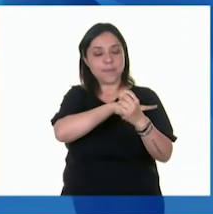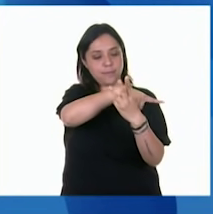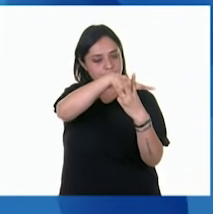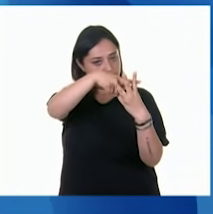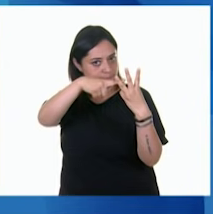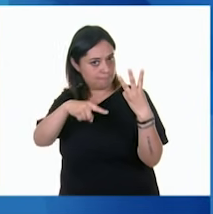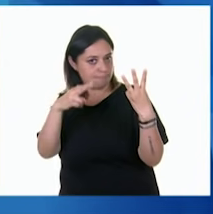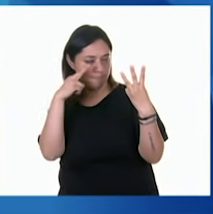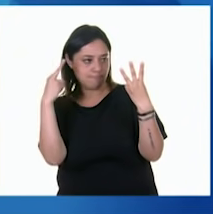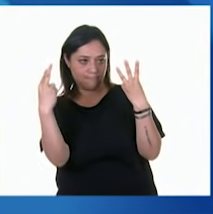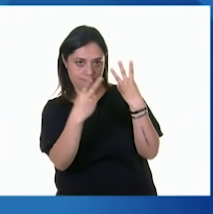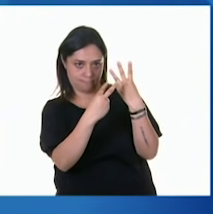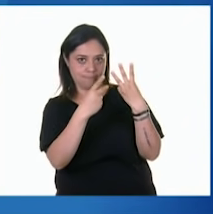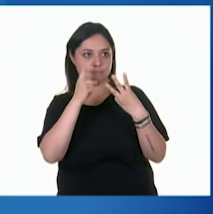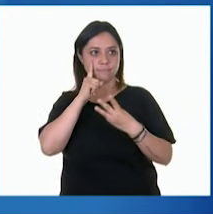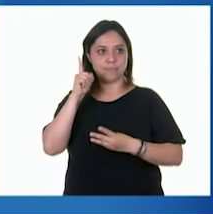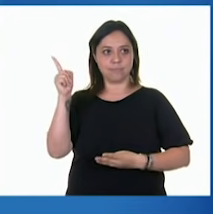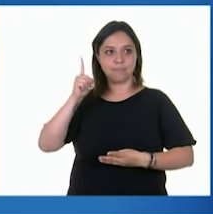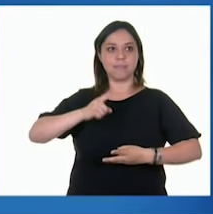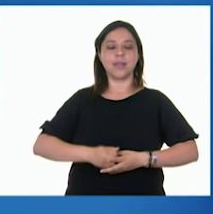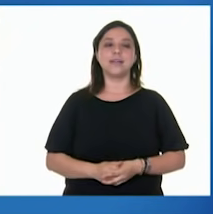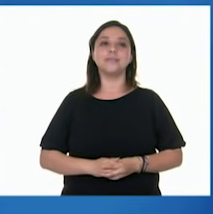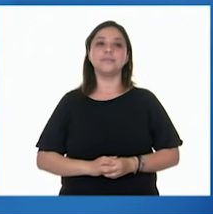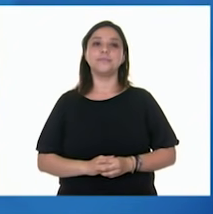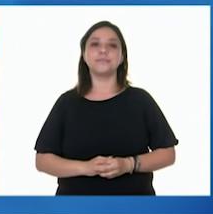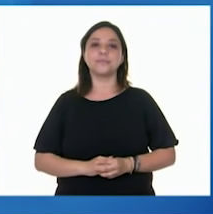ver. 3/4.